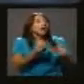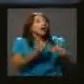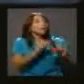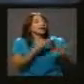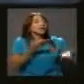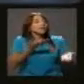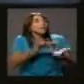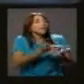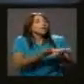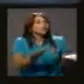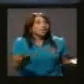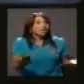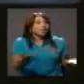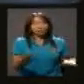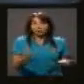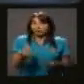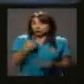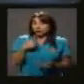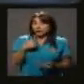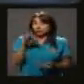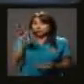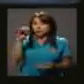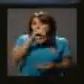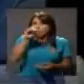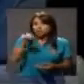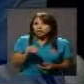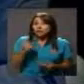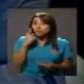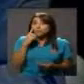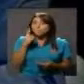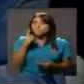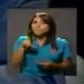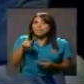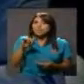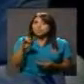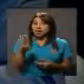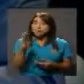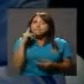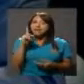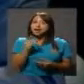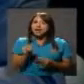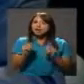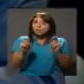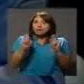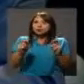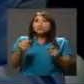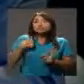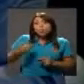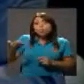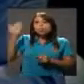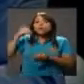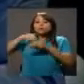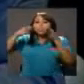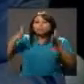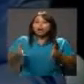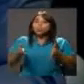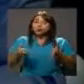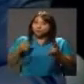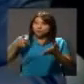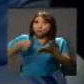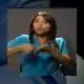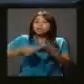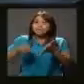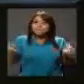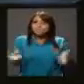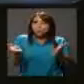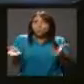en concreto? bueno tenemos un 8% de educación del Producto Interno Bruto yo fui un diputado que voté y promoví que se